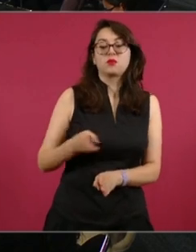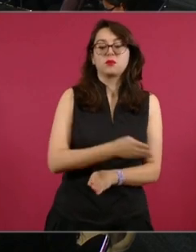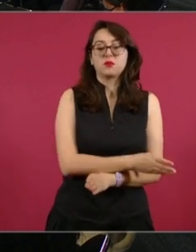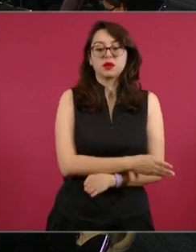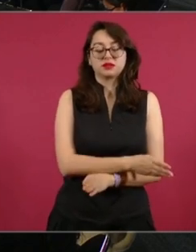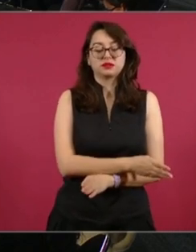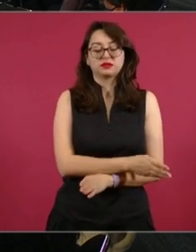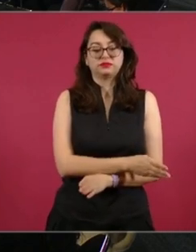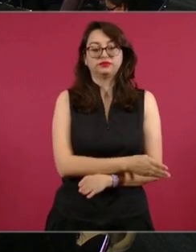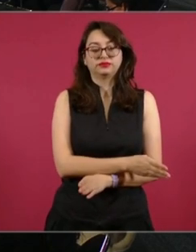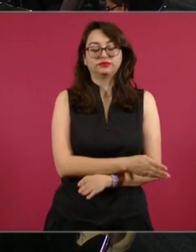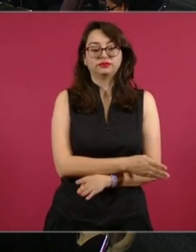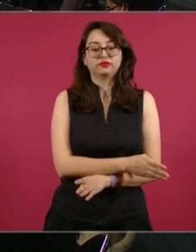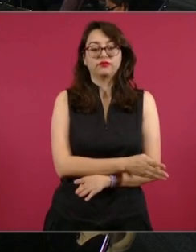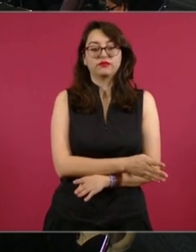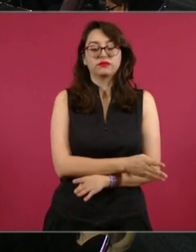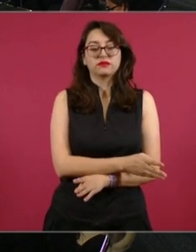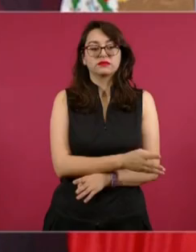decidieron comprar